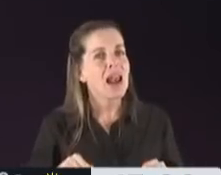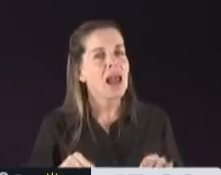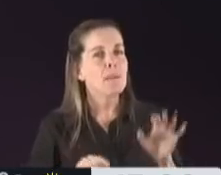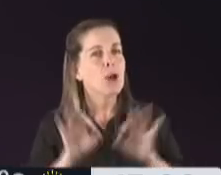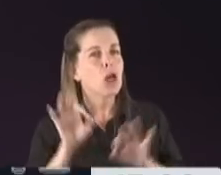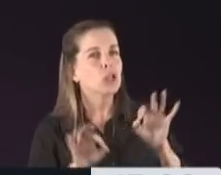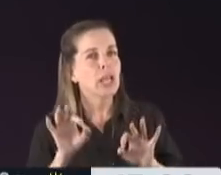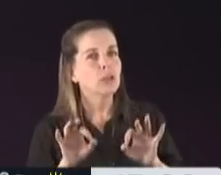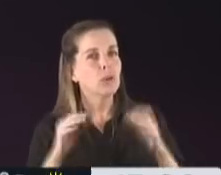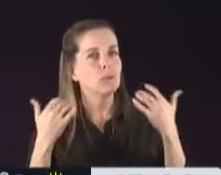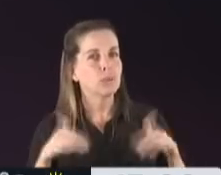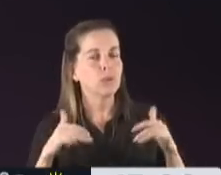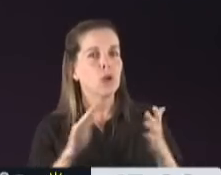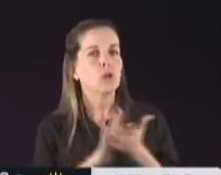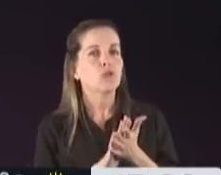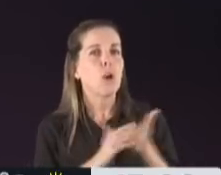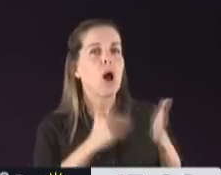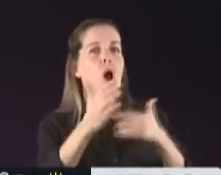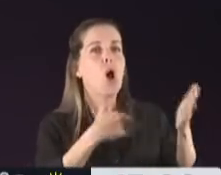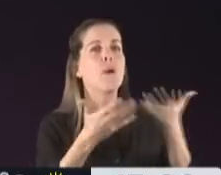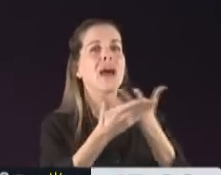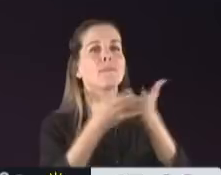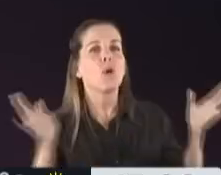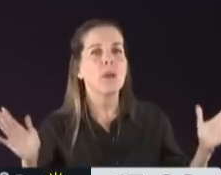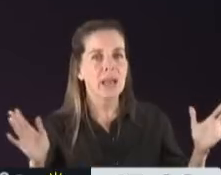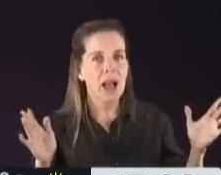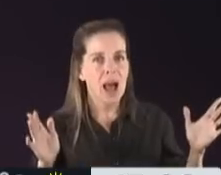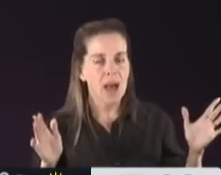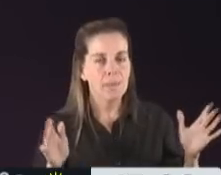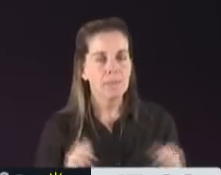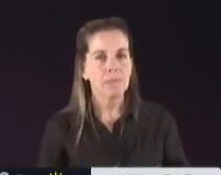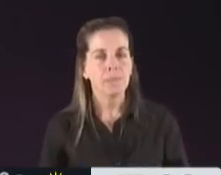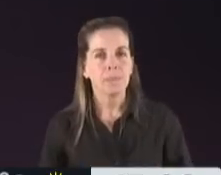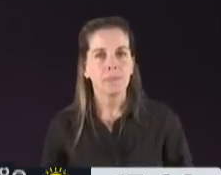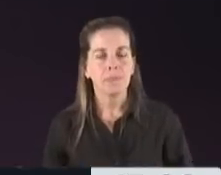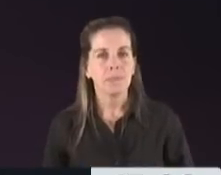obra pública y realizado con una transparencia incuestionable.